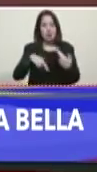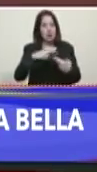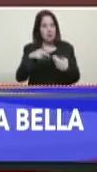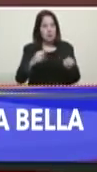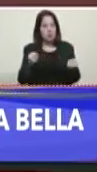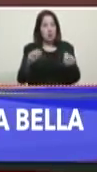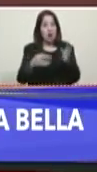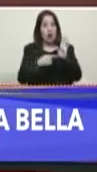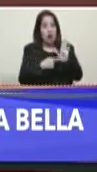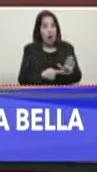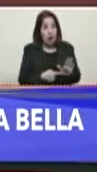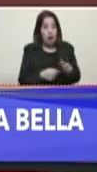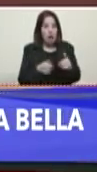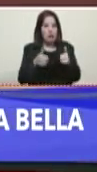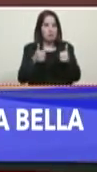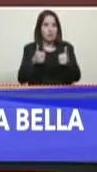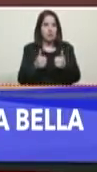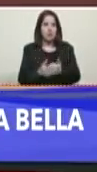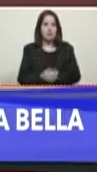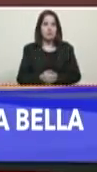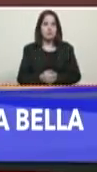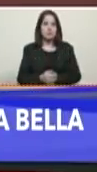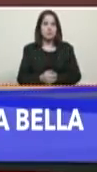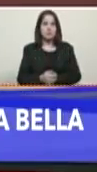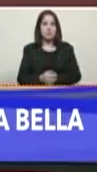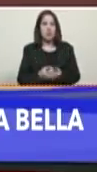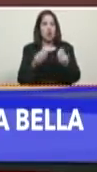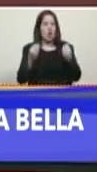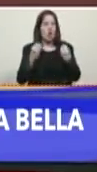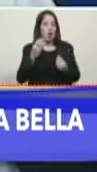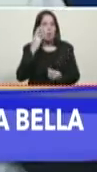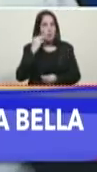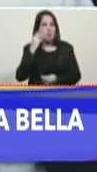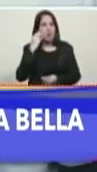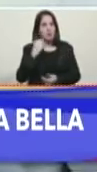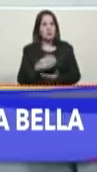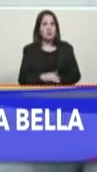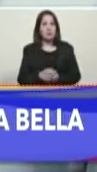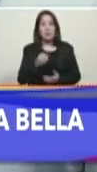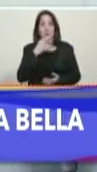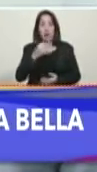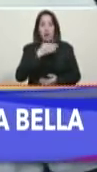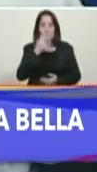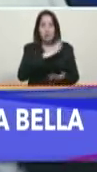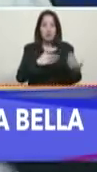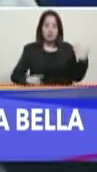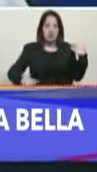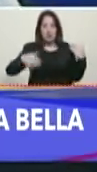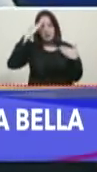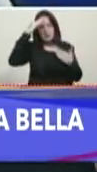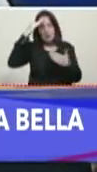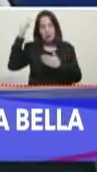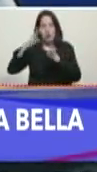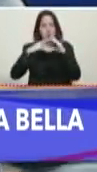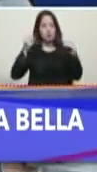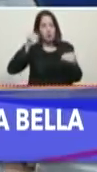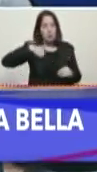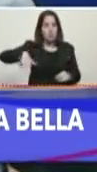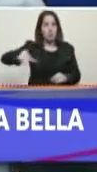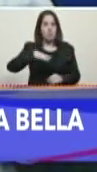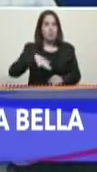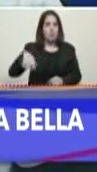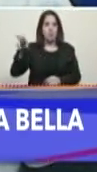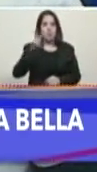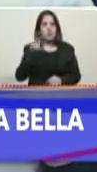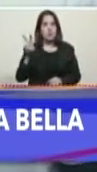lleve ese regalo a los muchachos cómo fue esa experiencia vivo malbaratar de presidente un saludo cuerpo de venezuela como ministro